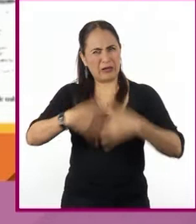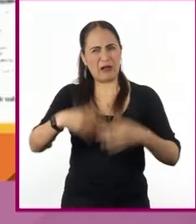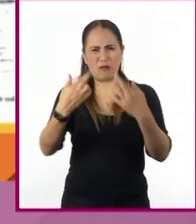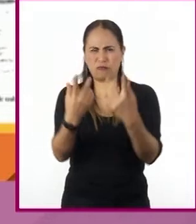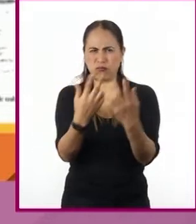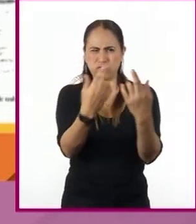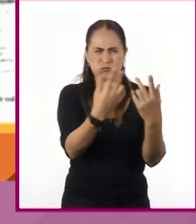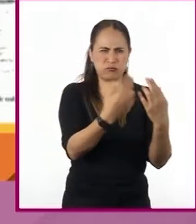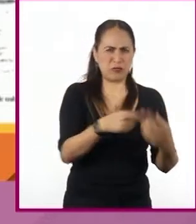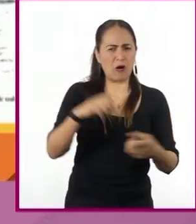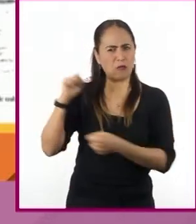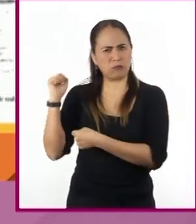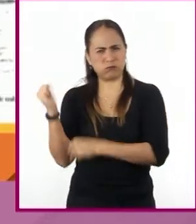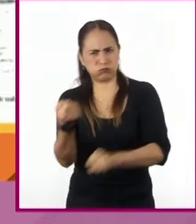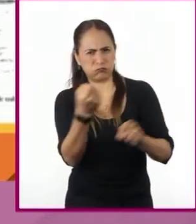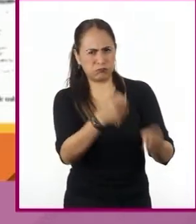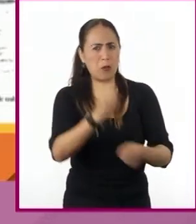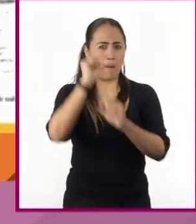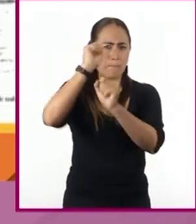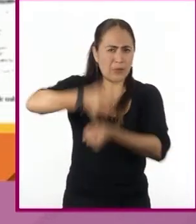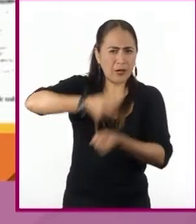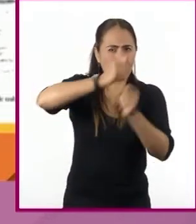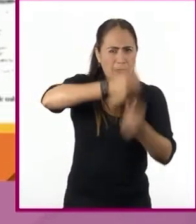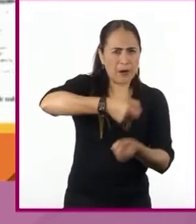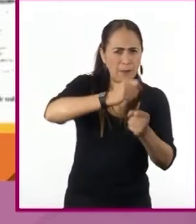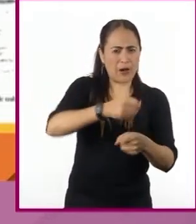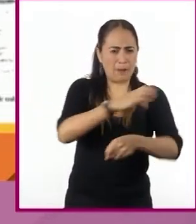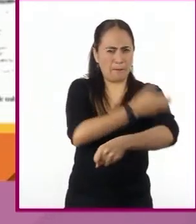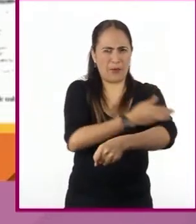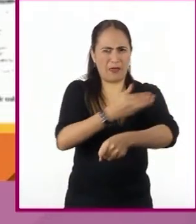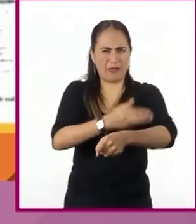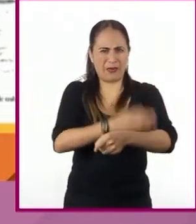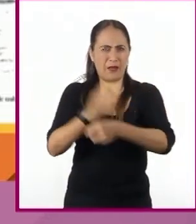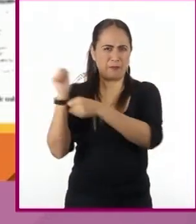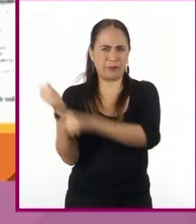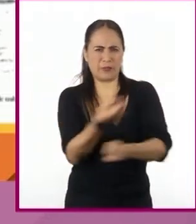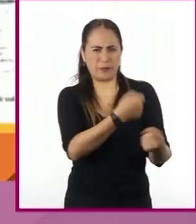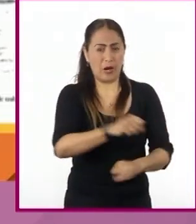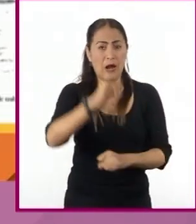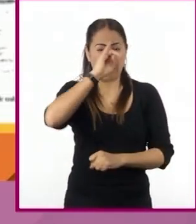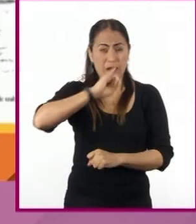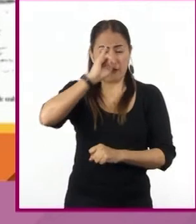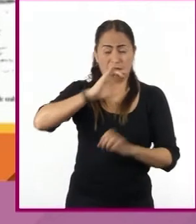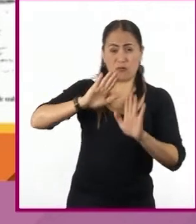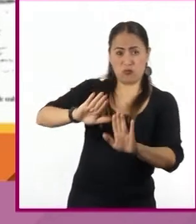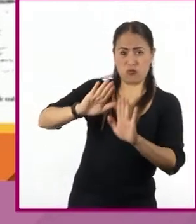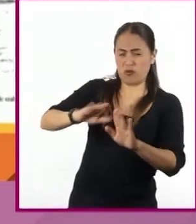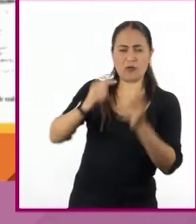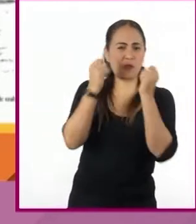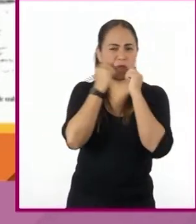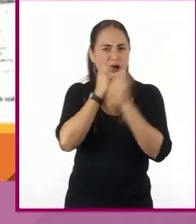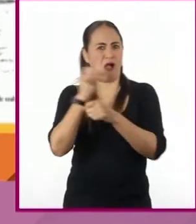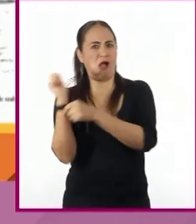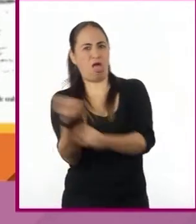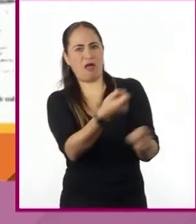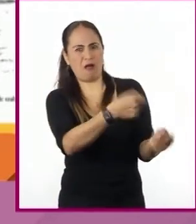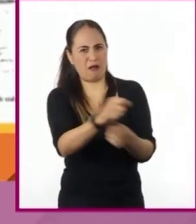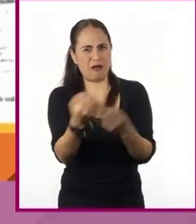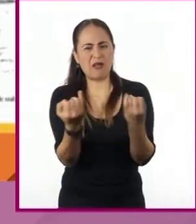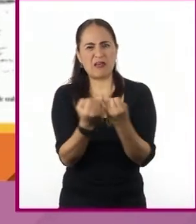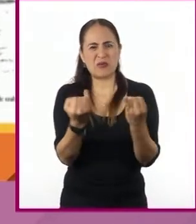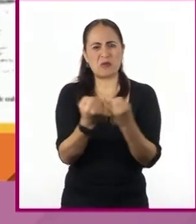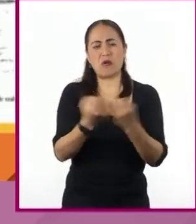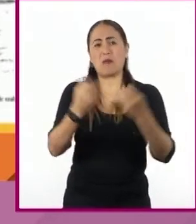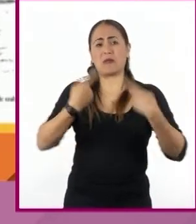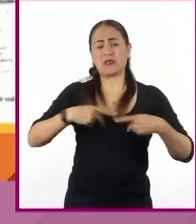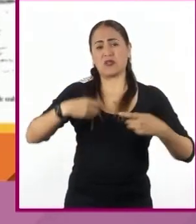martillos, picos y palos. Atacaron a los patrones que intentaron detenerlos, a los magistrados y a los comerciantes de